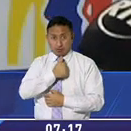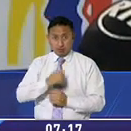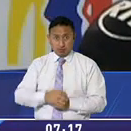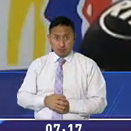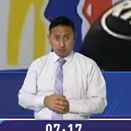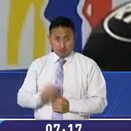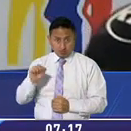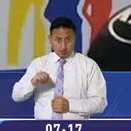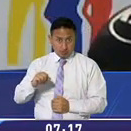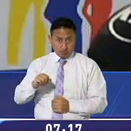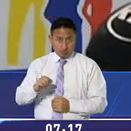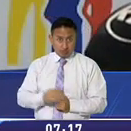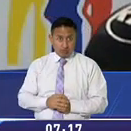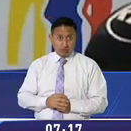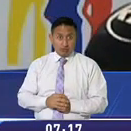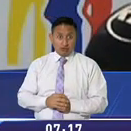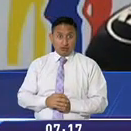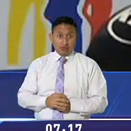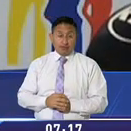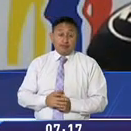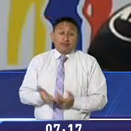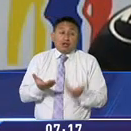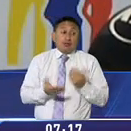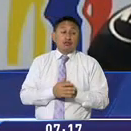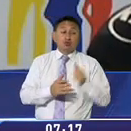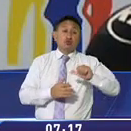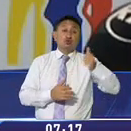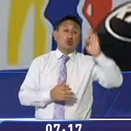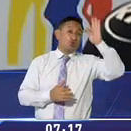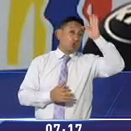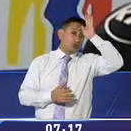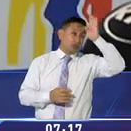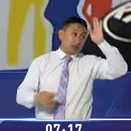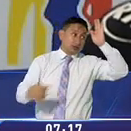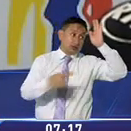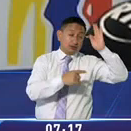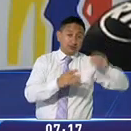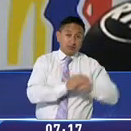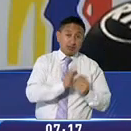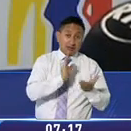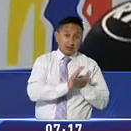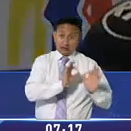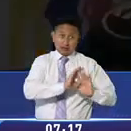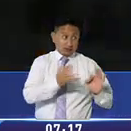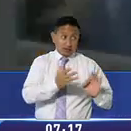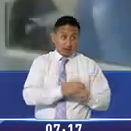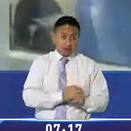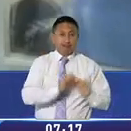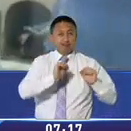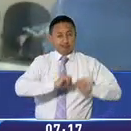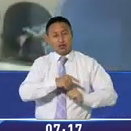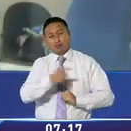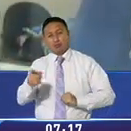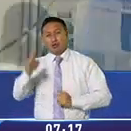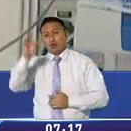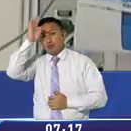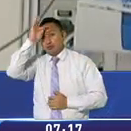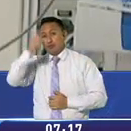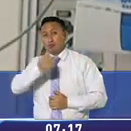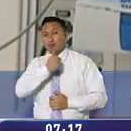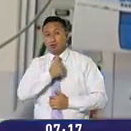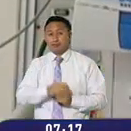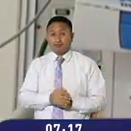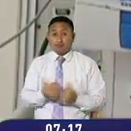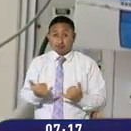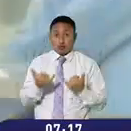capacidad en el hospital de nivel 3 que tiene el IES, obviamente sí. Hoy solo quedaba un ventilador mecánico